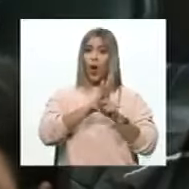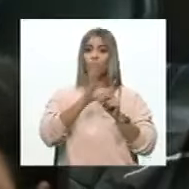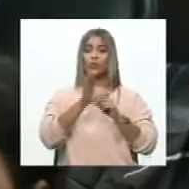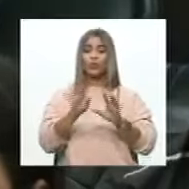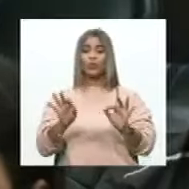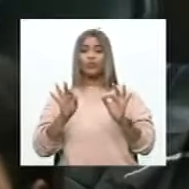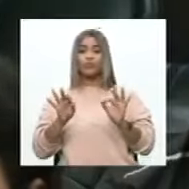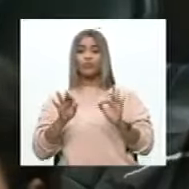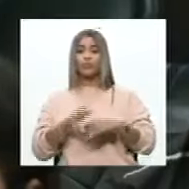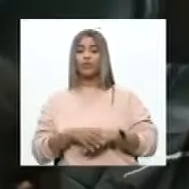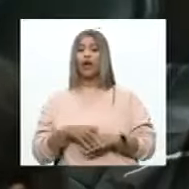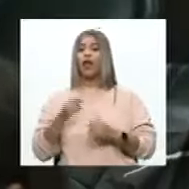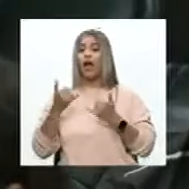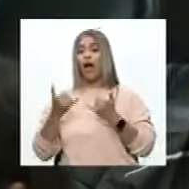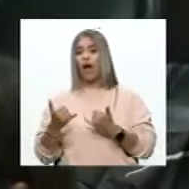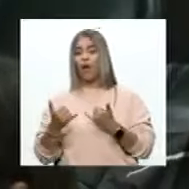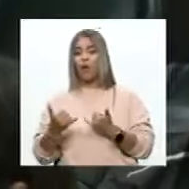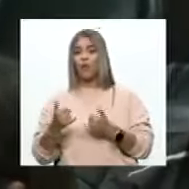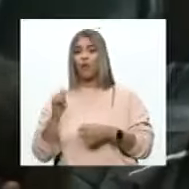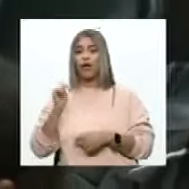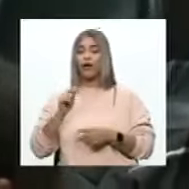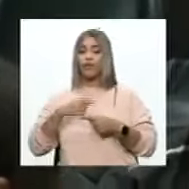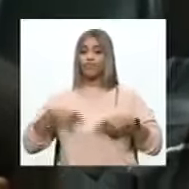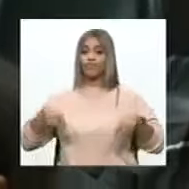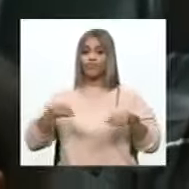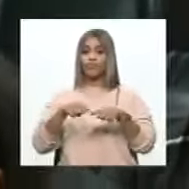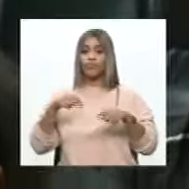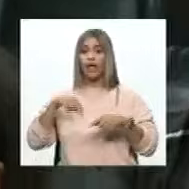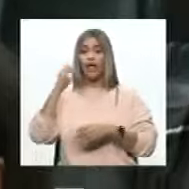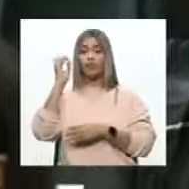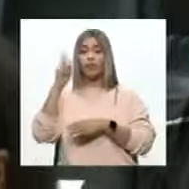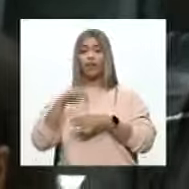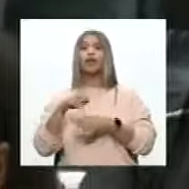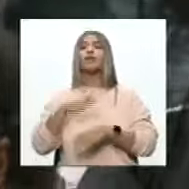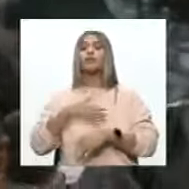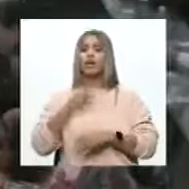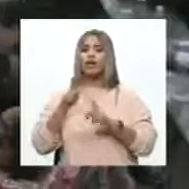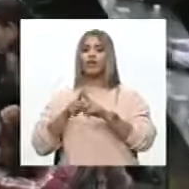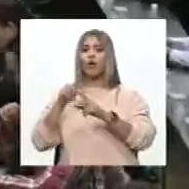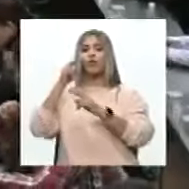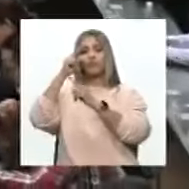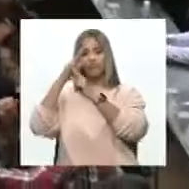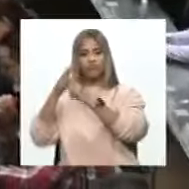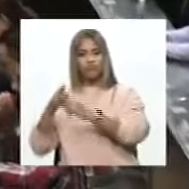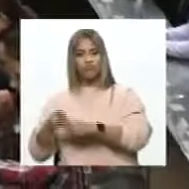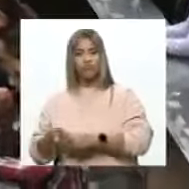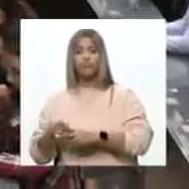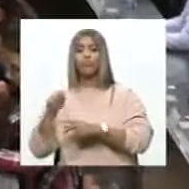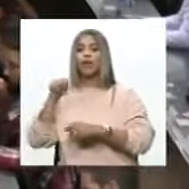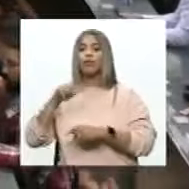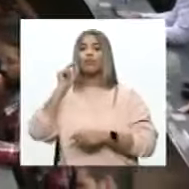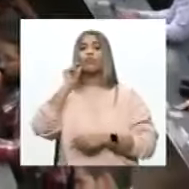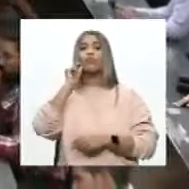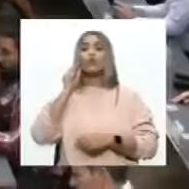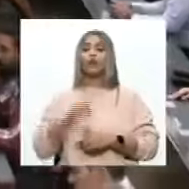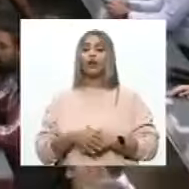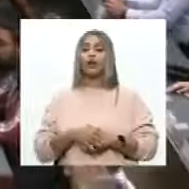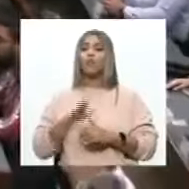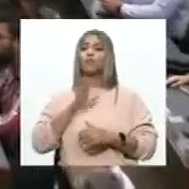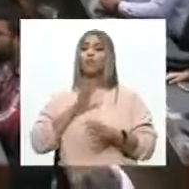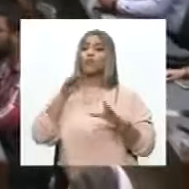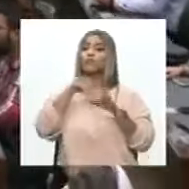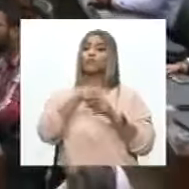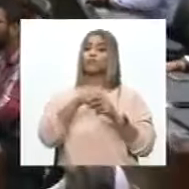en vida. Y hoy, desde aquí, desde la Asamblea Nacional, también queremos rendirle homenaje a esta mujer